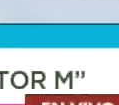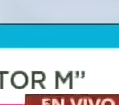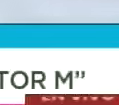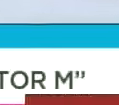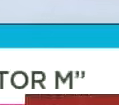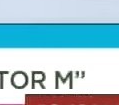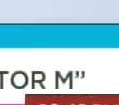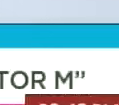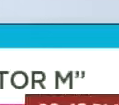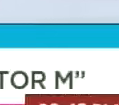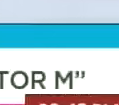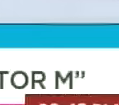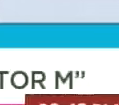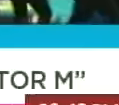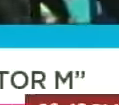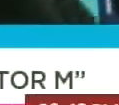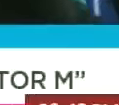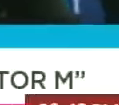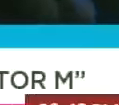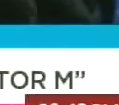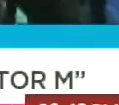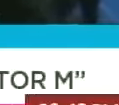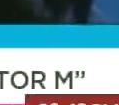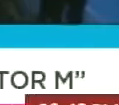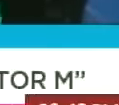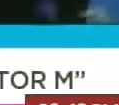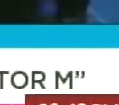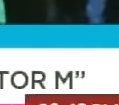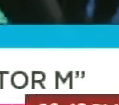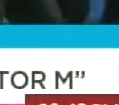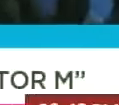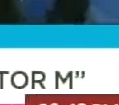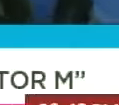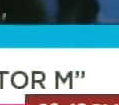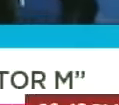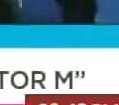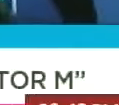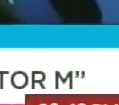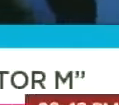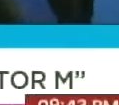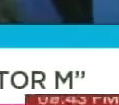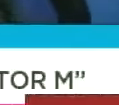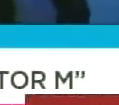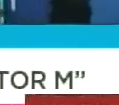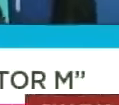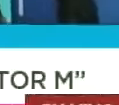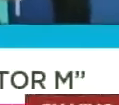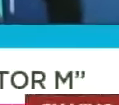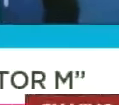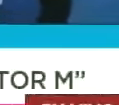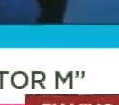quiero estar seguro, mejor sigo con Maduro.